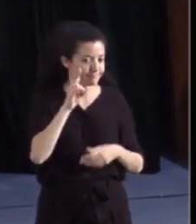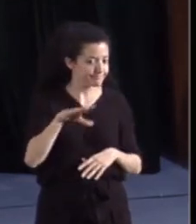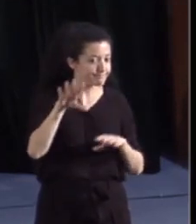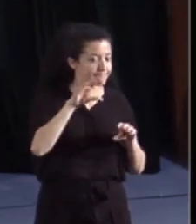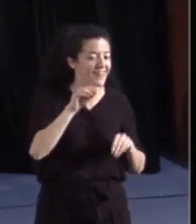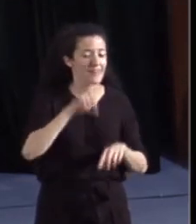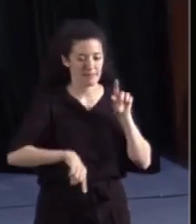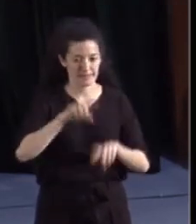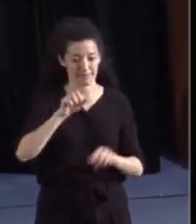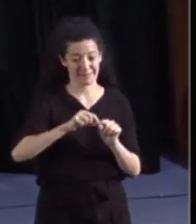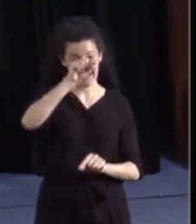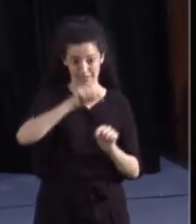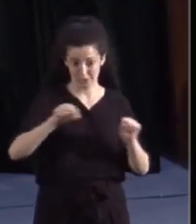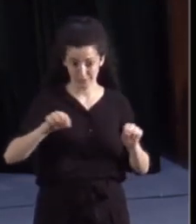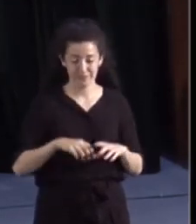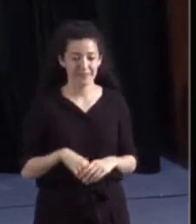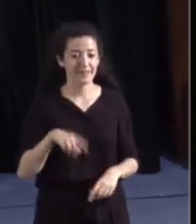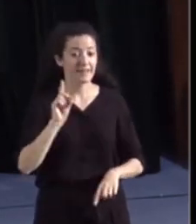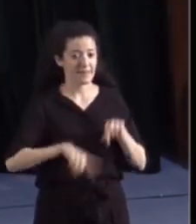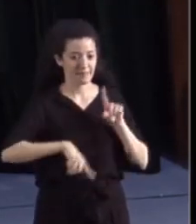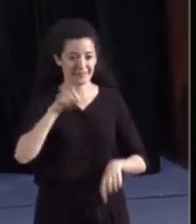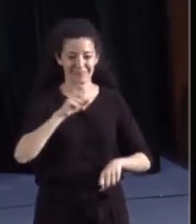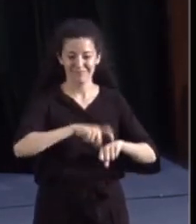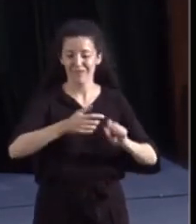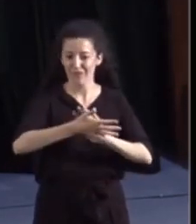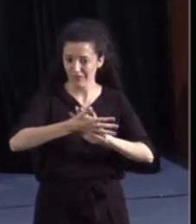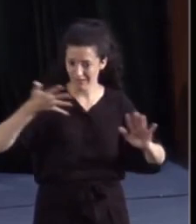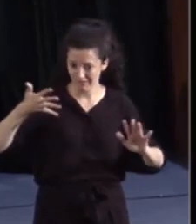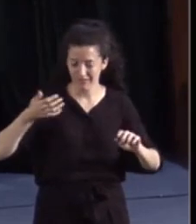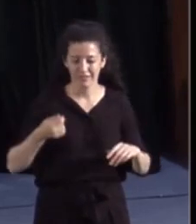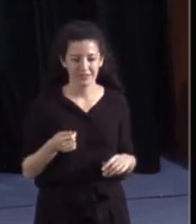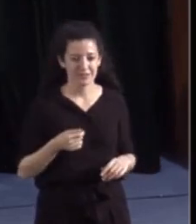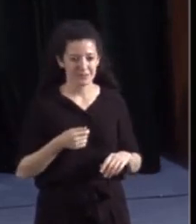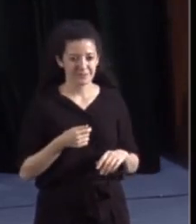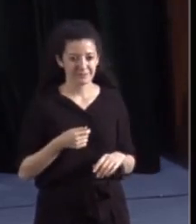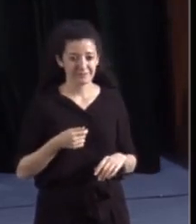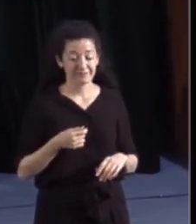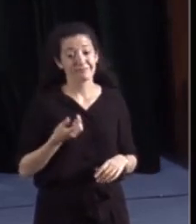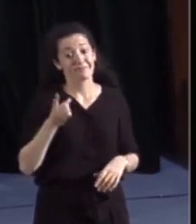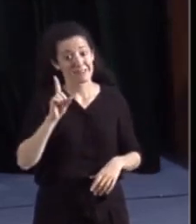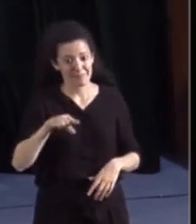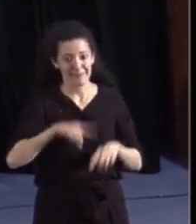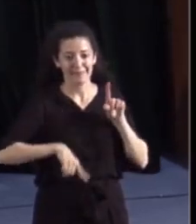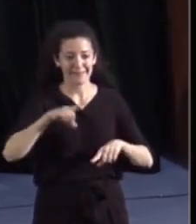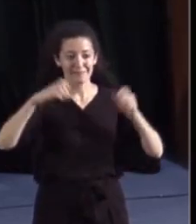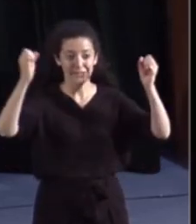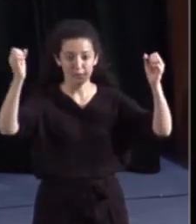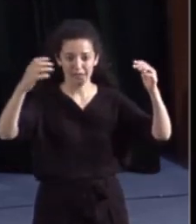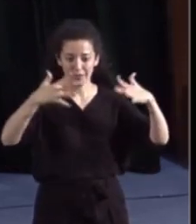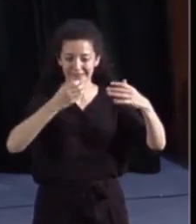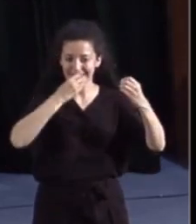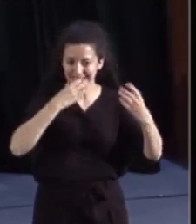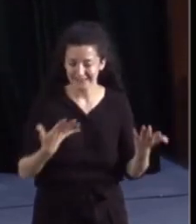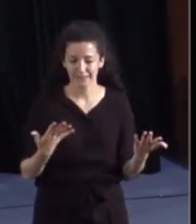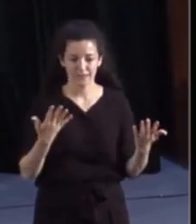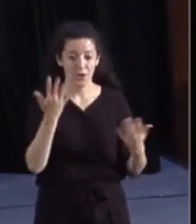la velocidad también, pero siempre teniendo en cuenta que la iluminación sea buena, que el contraste de colores sea bueno,